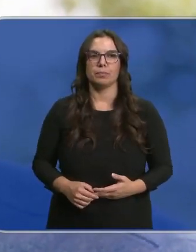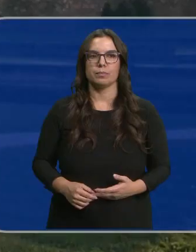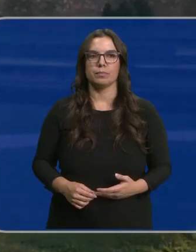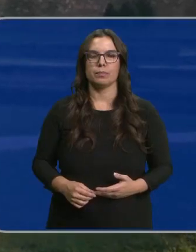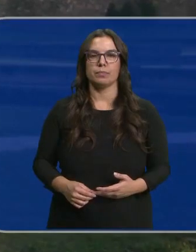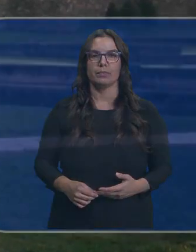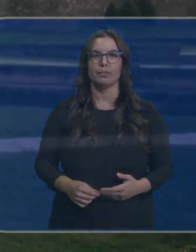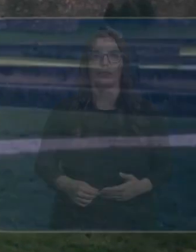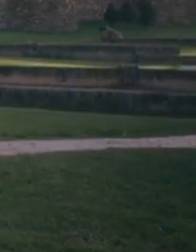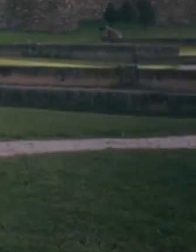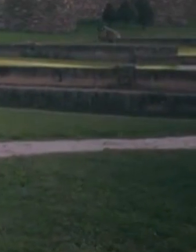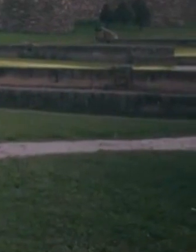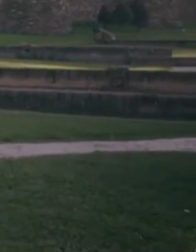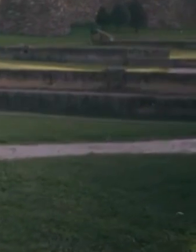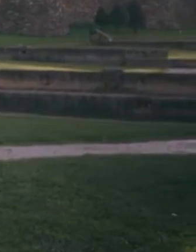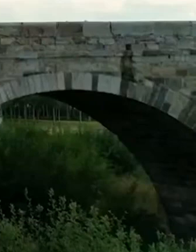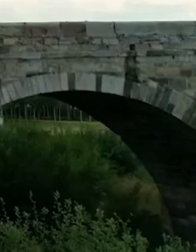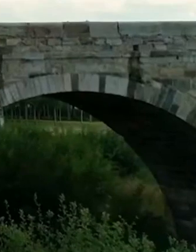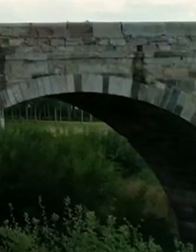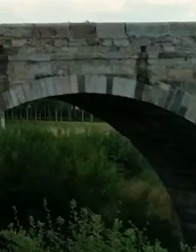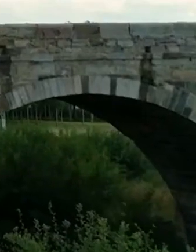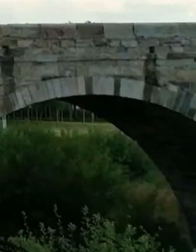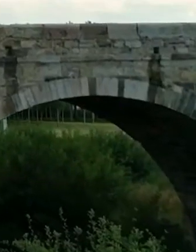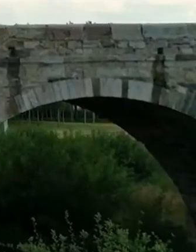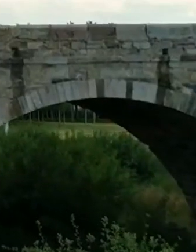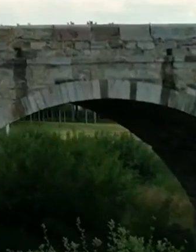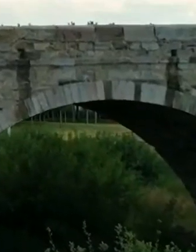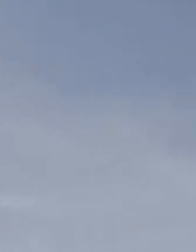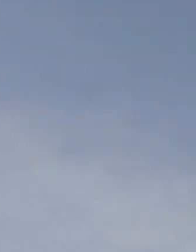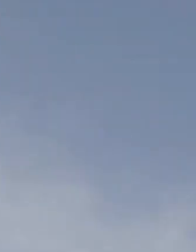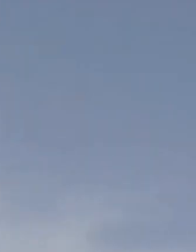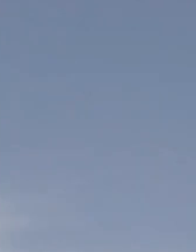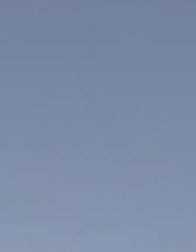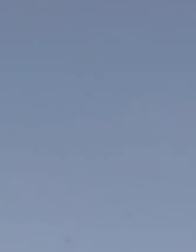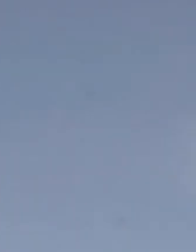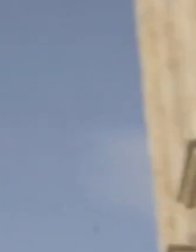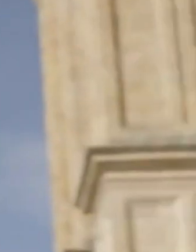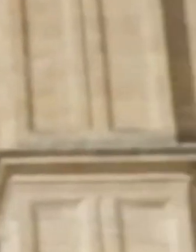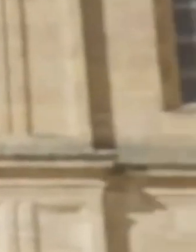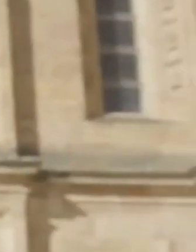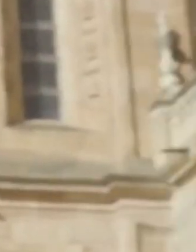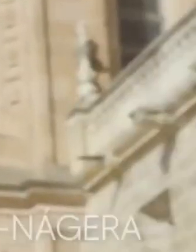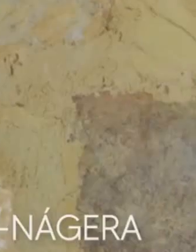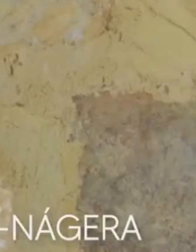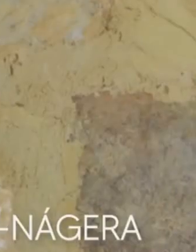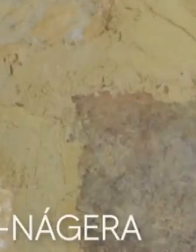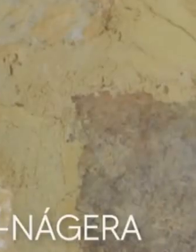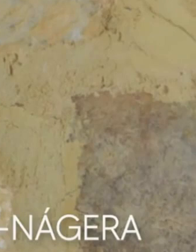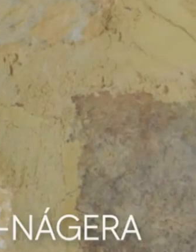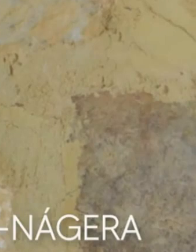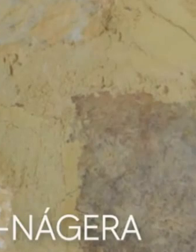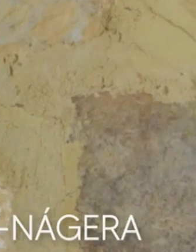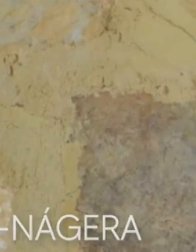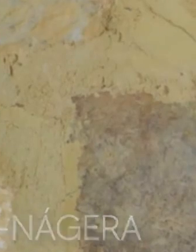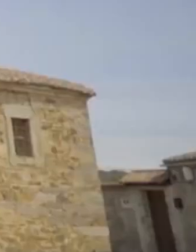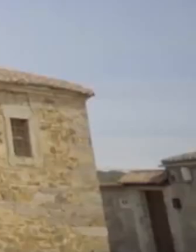que le pongamos a la vida. Nos hemos creído que la vida es